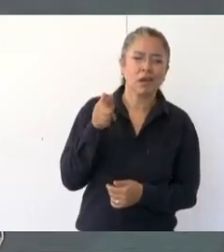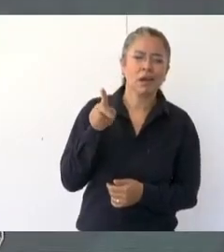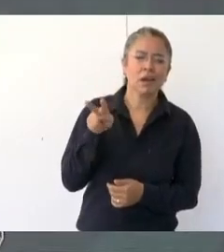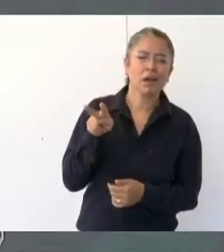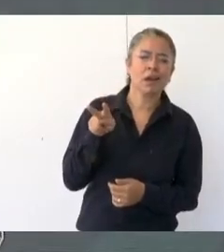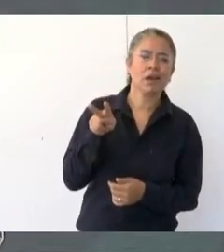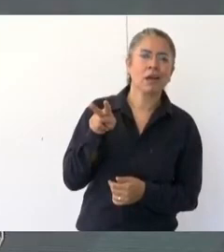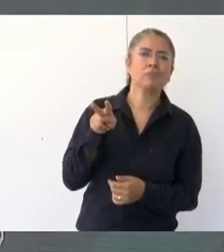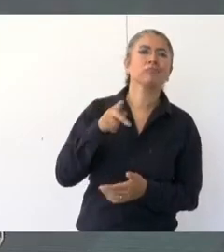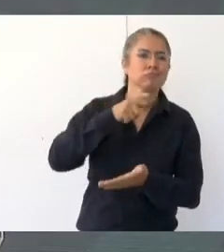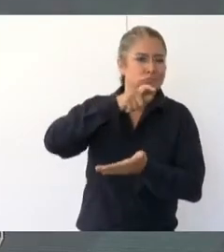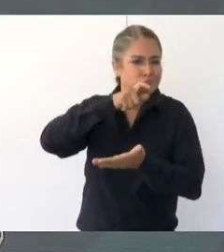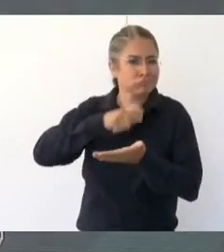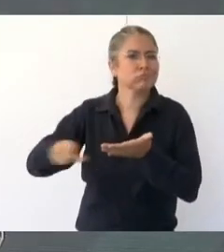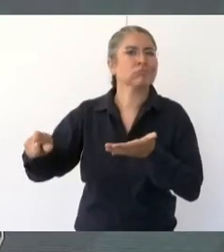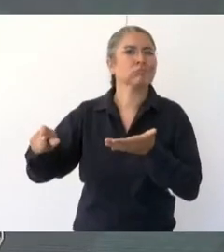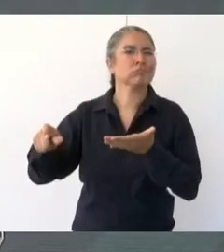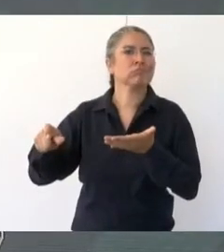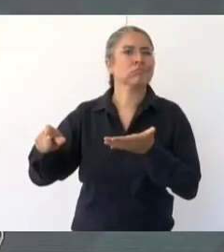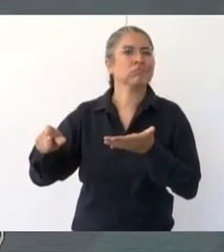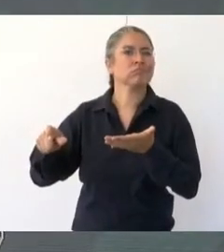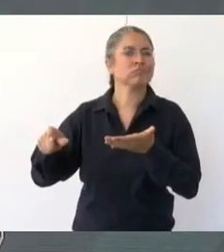y la compramos.